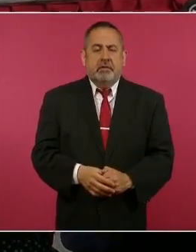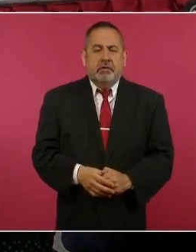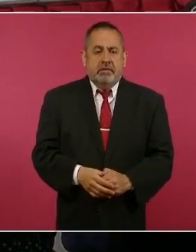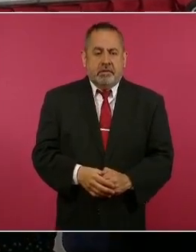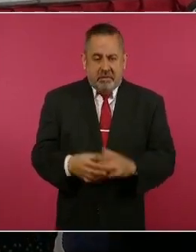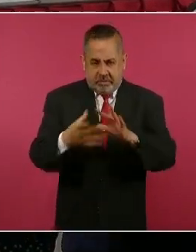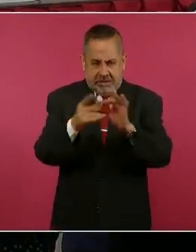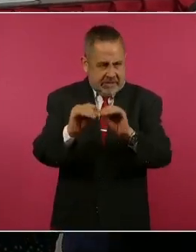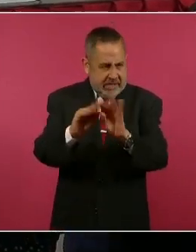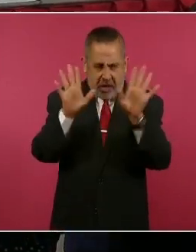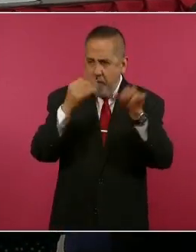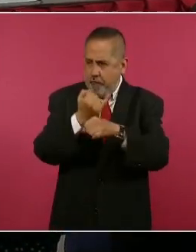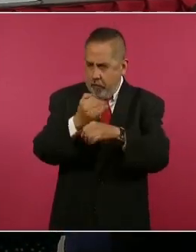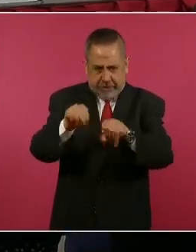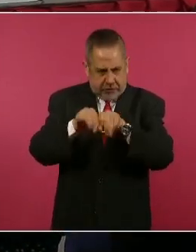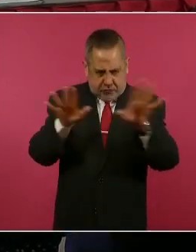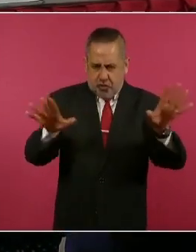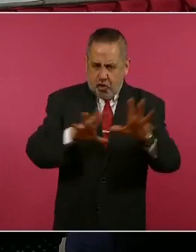tener toda la información.